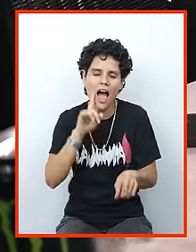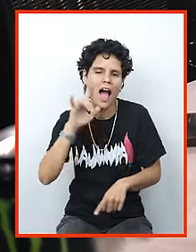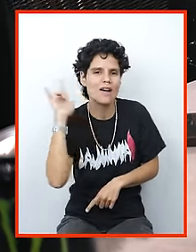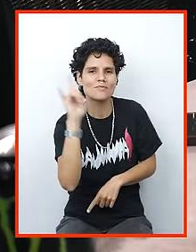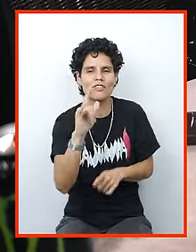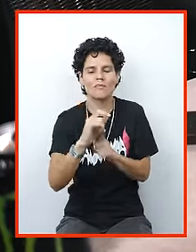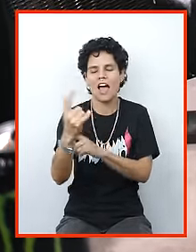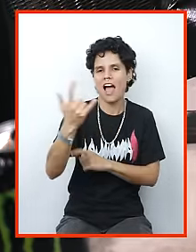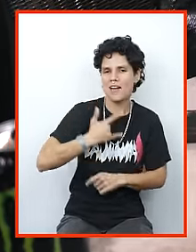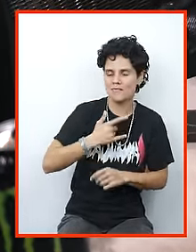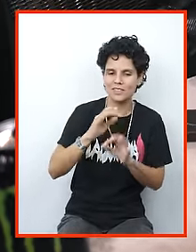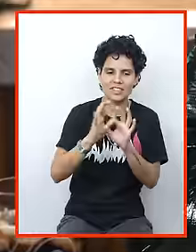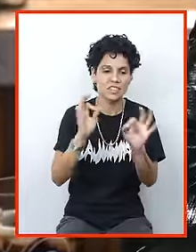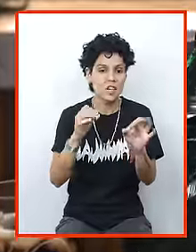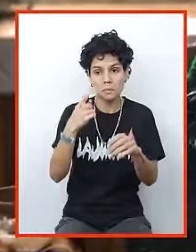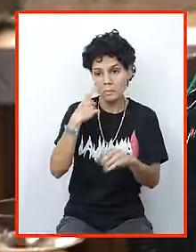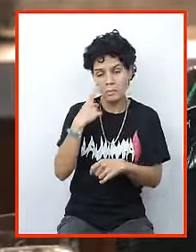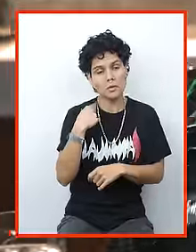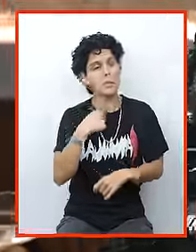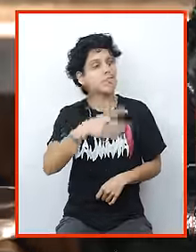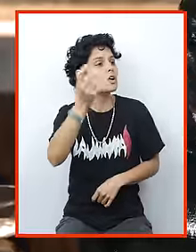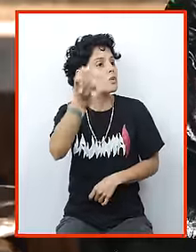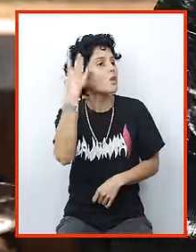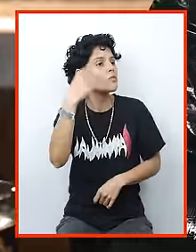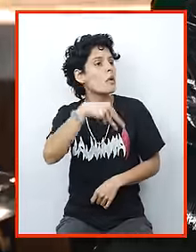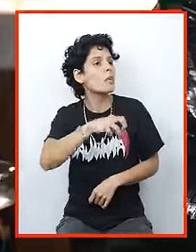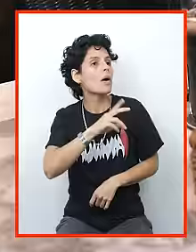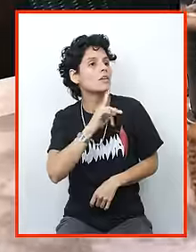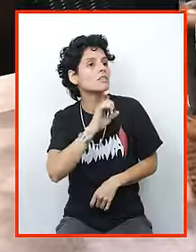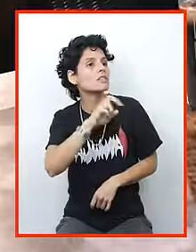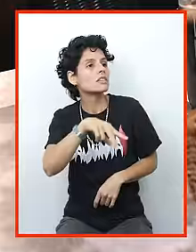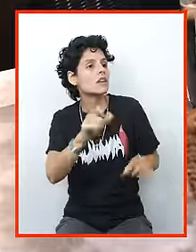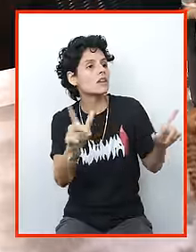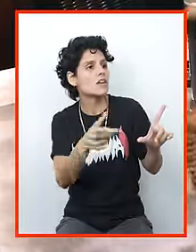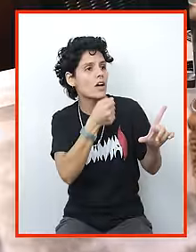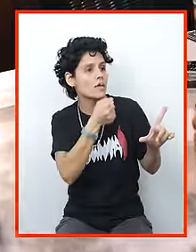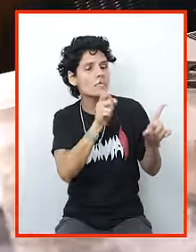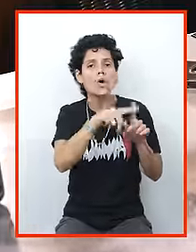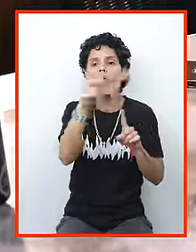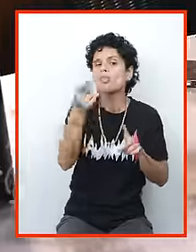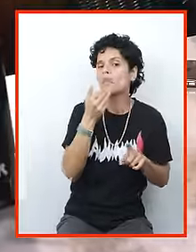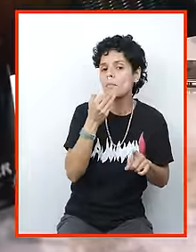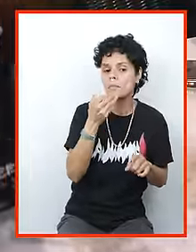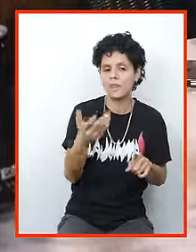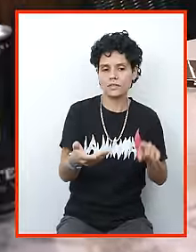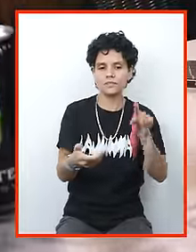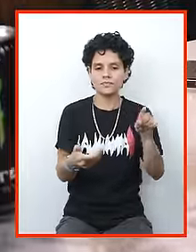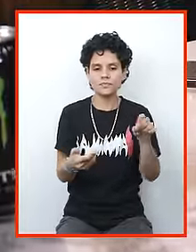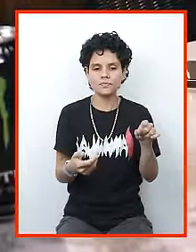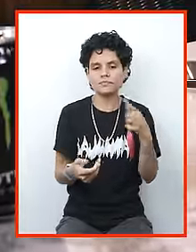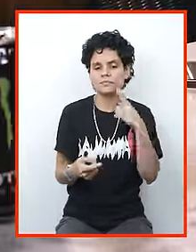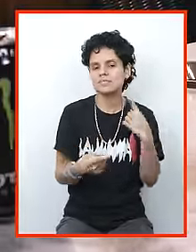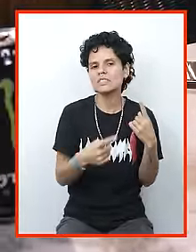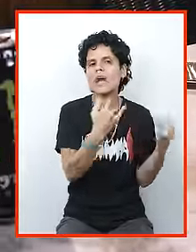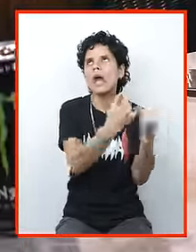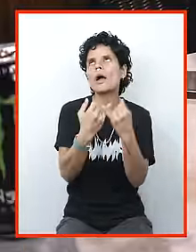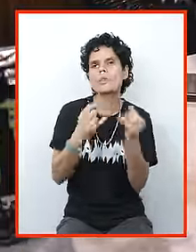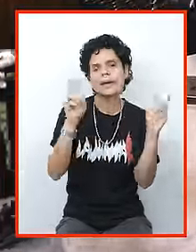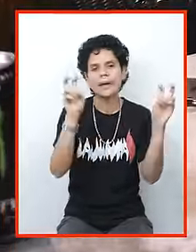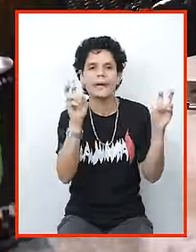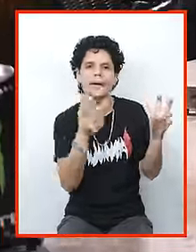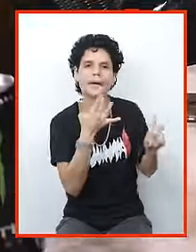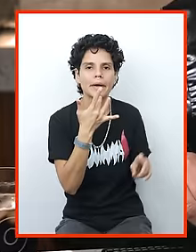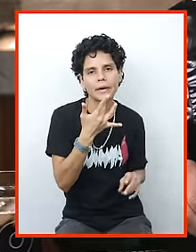Me gustaría tener alguna vez un amigo como. Atento Martín Cárcamo, atento Pancho Saavedra. Me gustaría tener un amigo como tú. Bueno. Dicen que somos amigos, pero realmente.